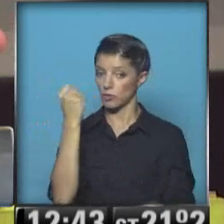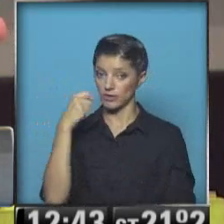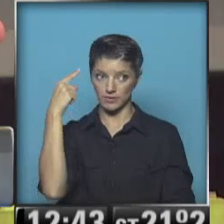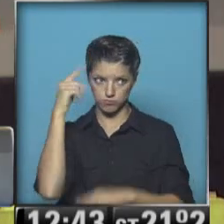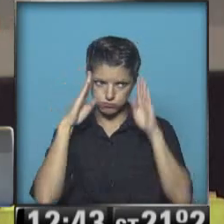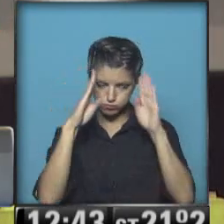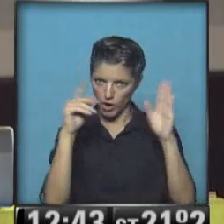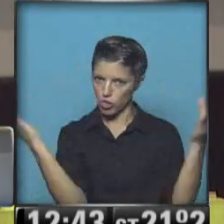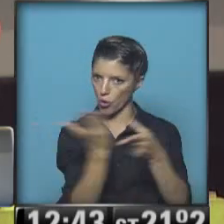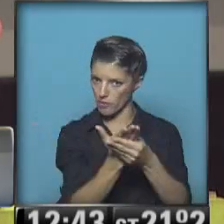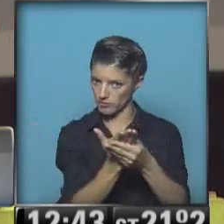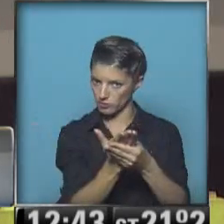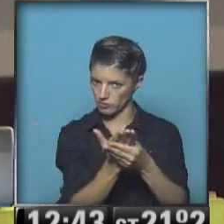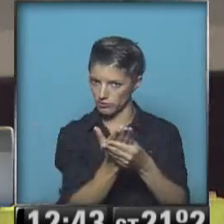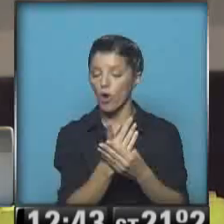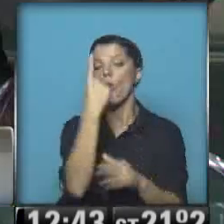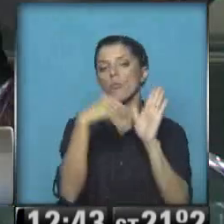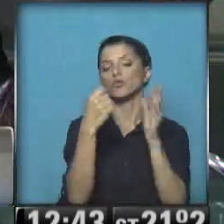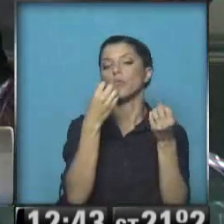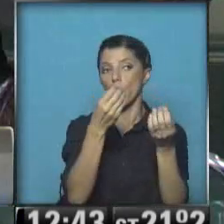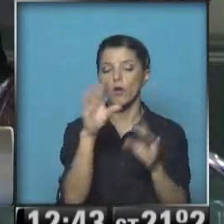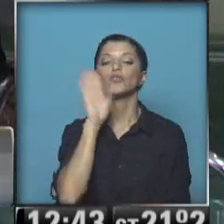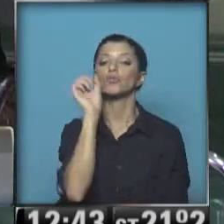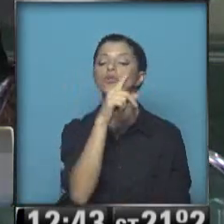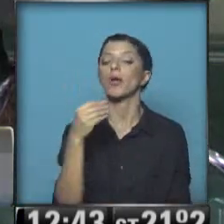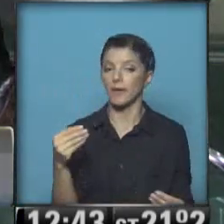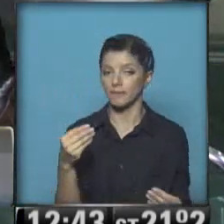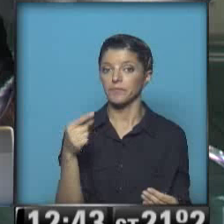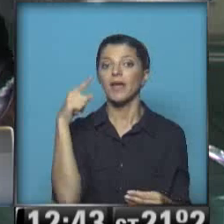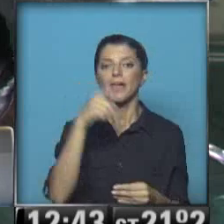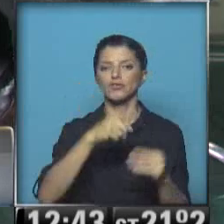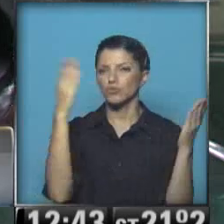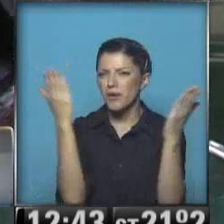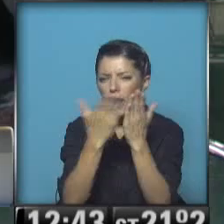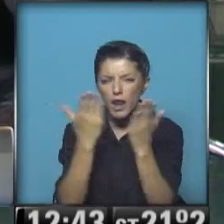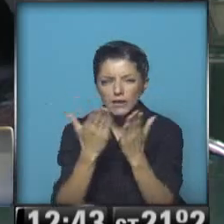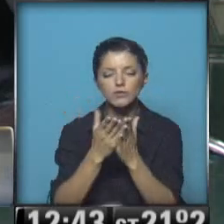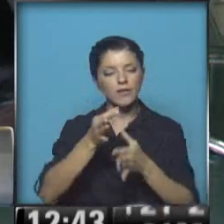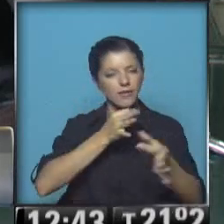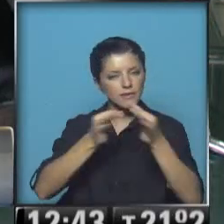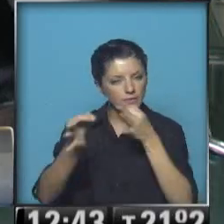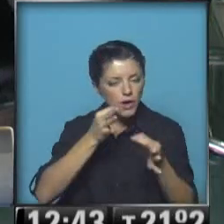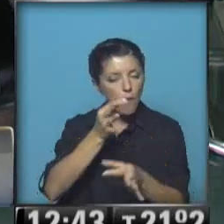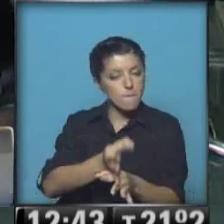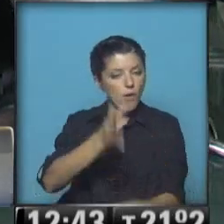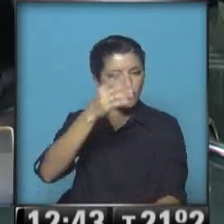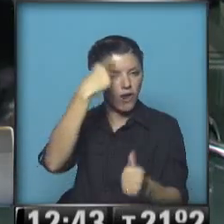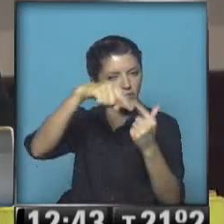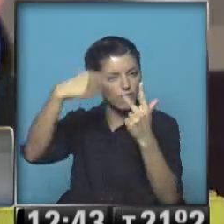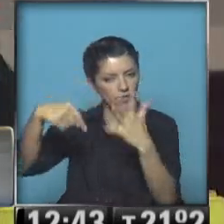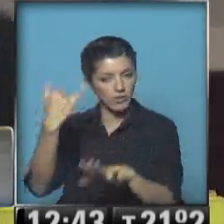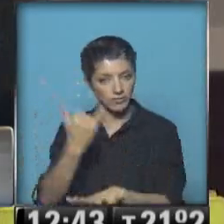gran virtud que tienen los estadounidenses es que tienen muchos analistas estrategas académicos que son los